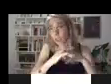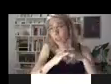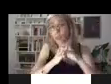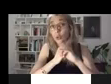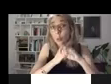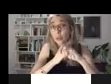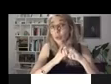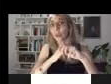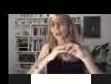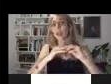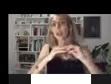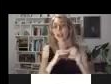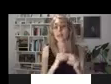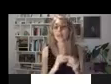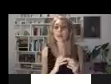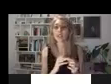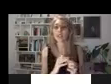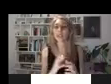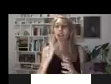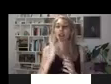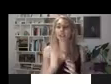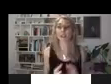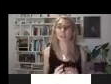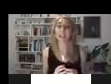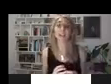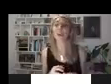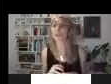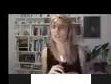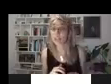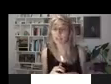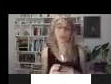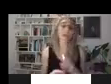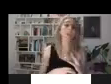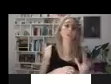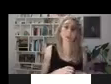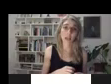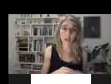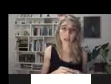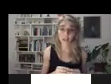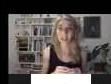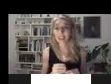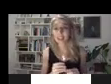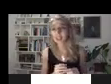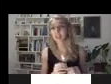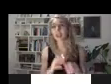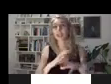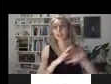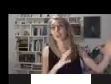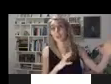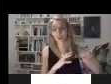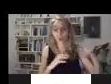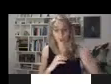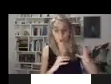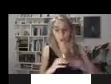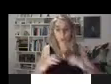bueno, es súper, súper importante identificar el contexto, identificar las tendencias